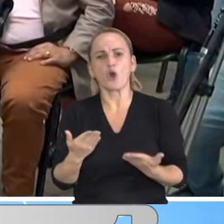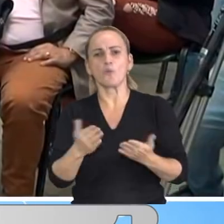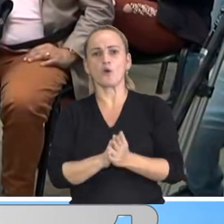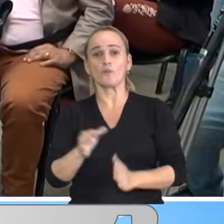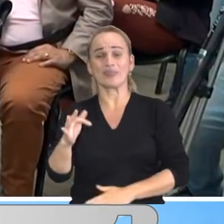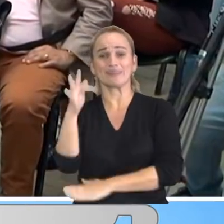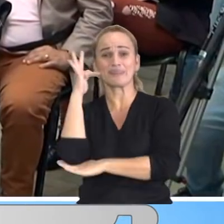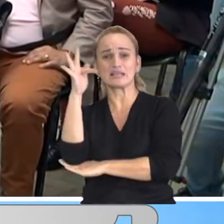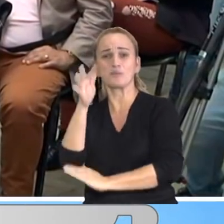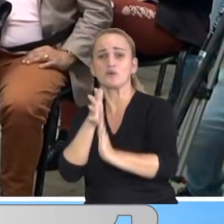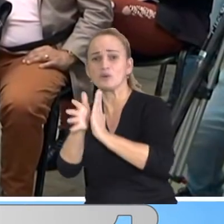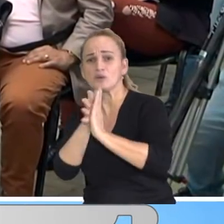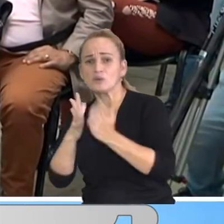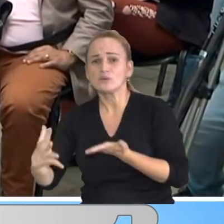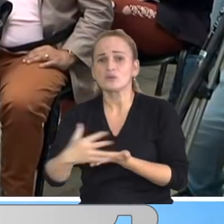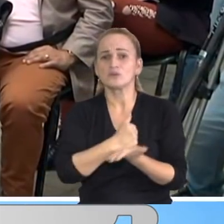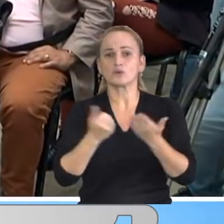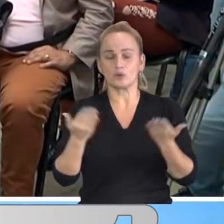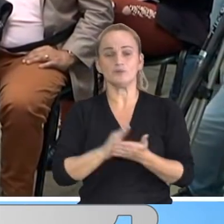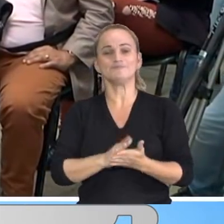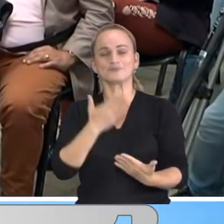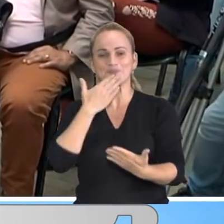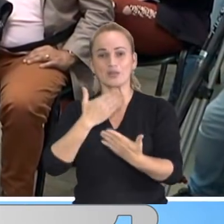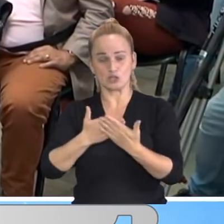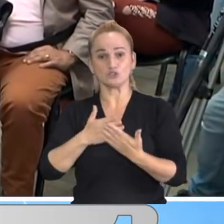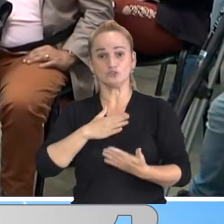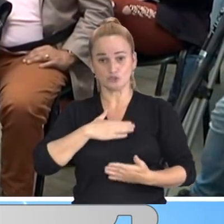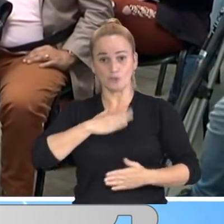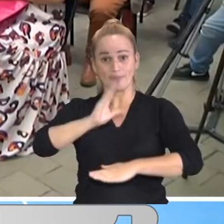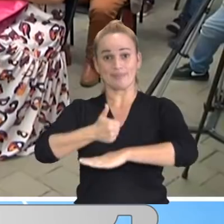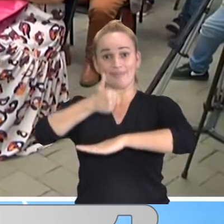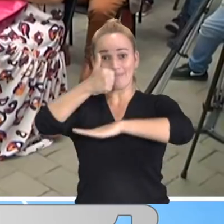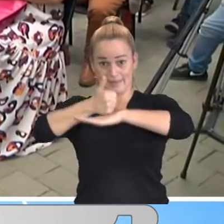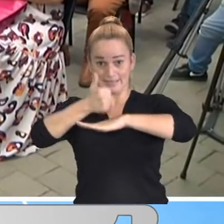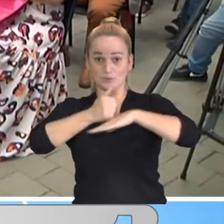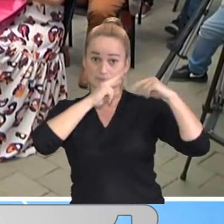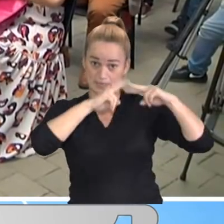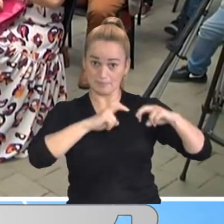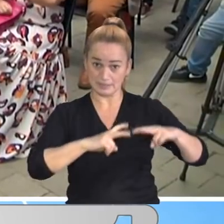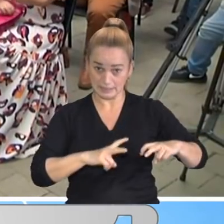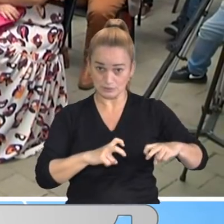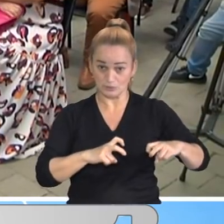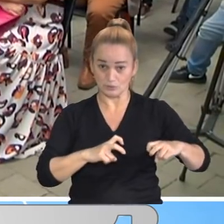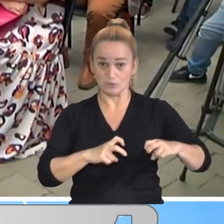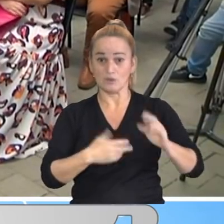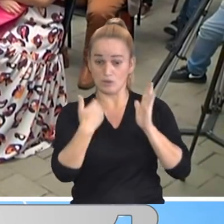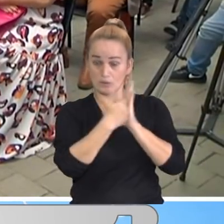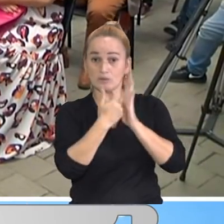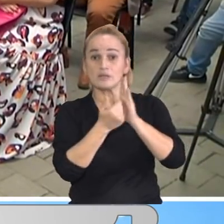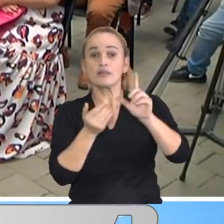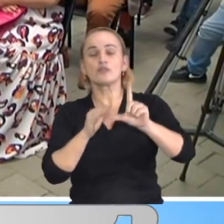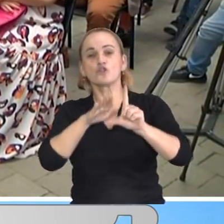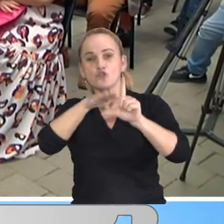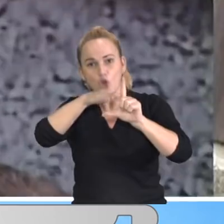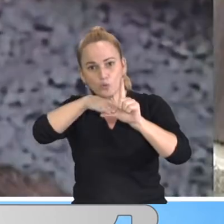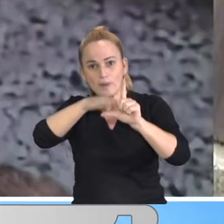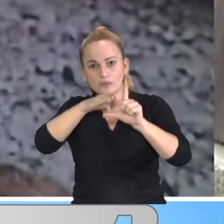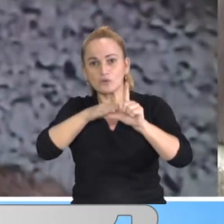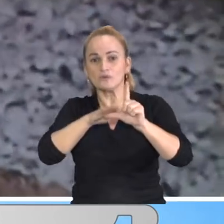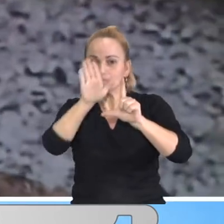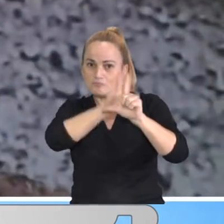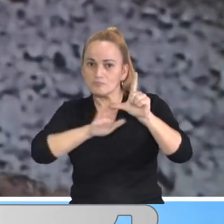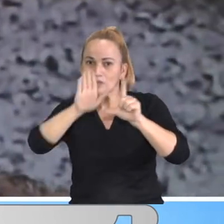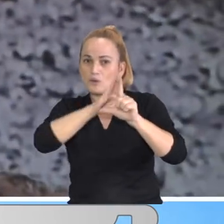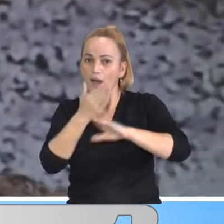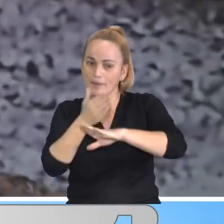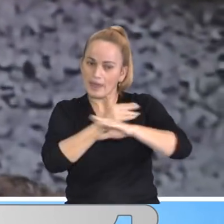estos testimonios? Muchas gracias. Yo soy el director de la investigación. Este documental está basado en la investigación